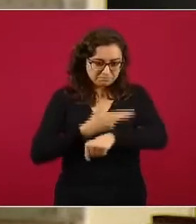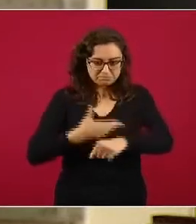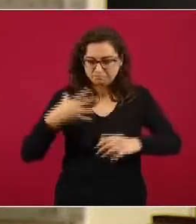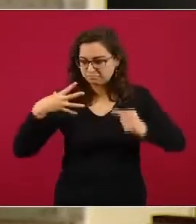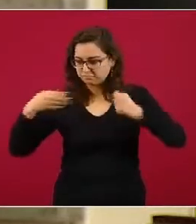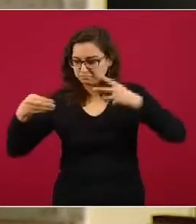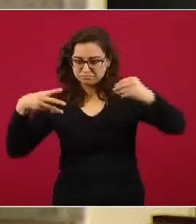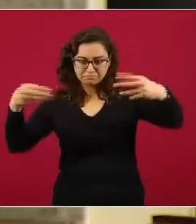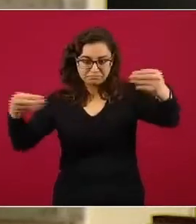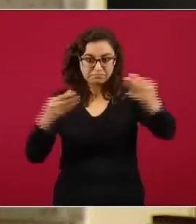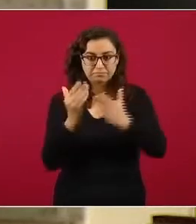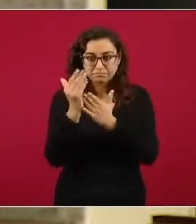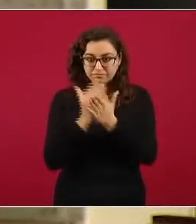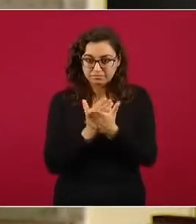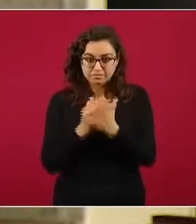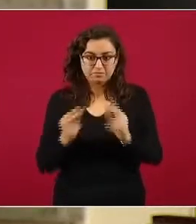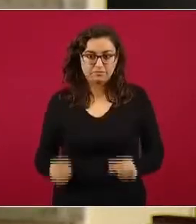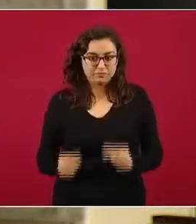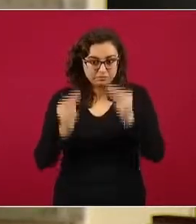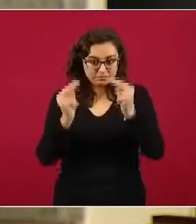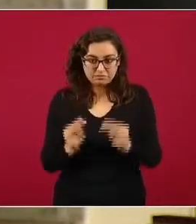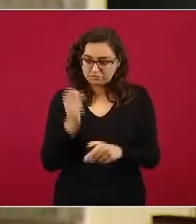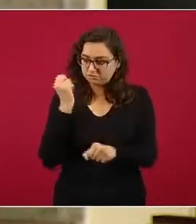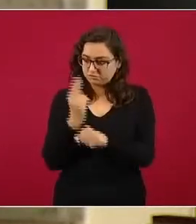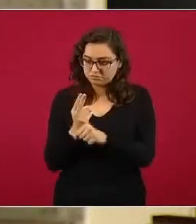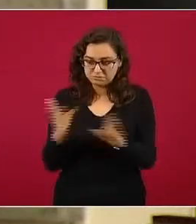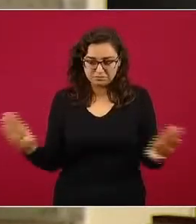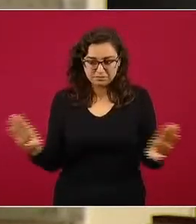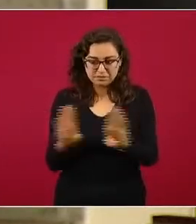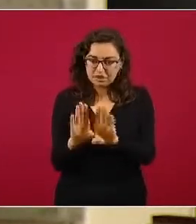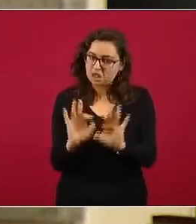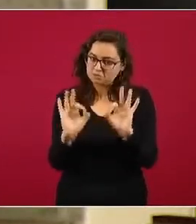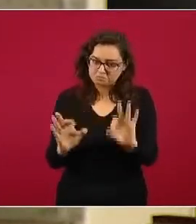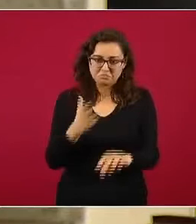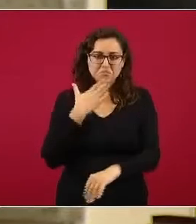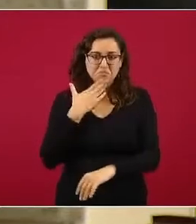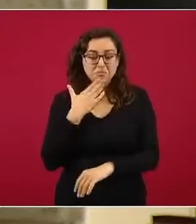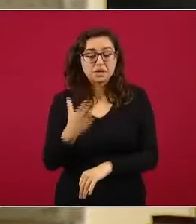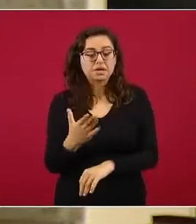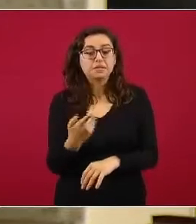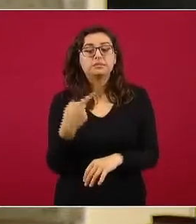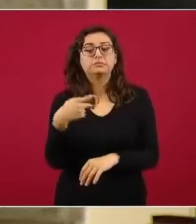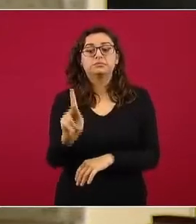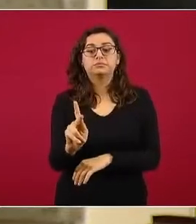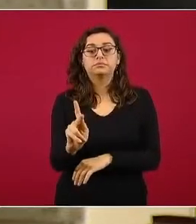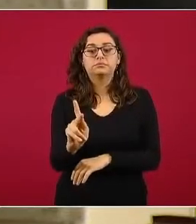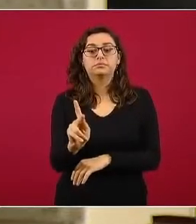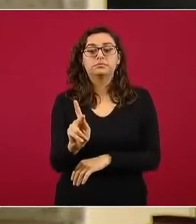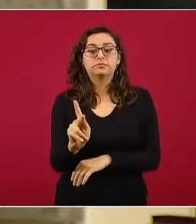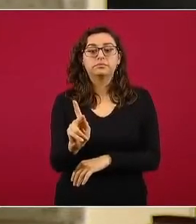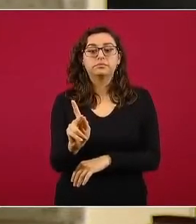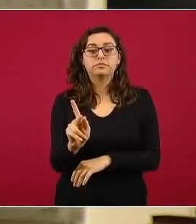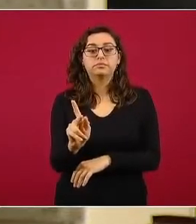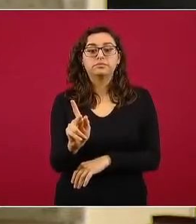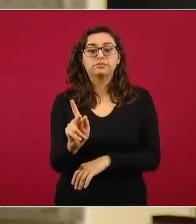contagios, inclusive los negocios se cierran más temprano, que eso es muy bueno, ¿no? Pero, ¿qué planes